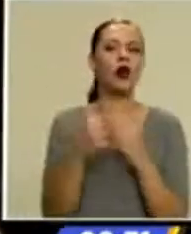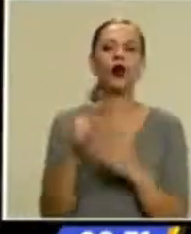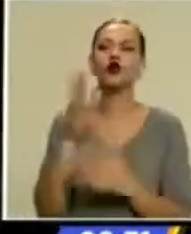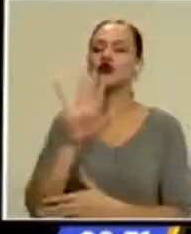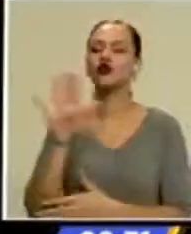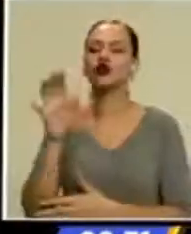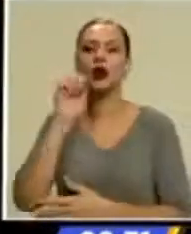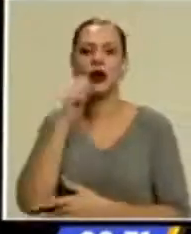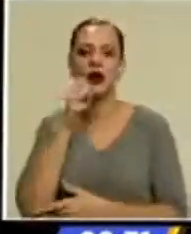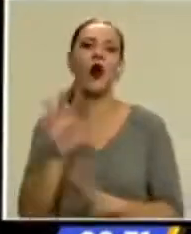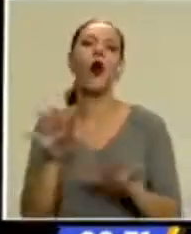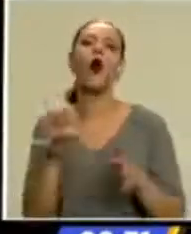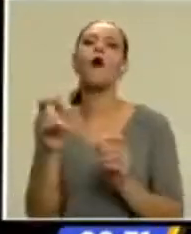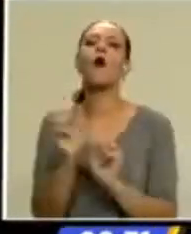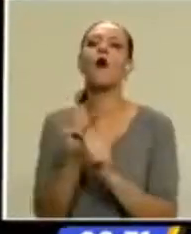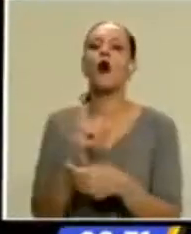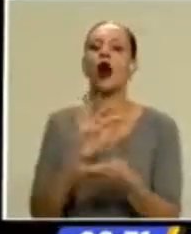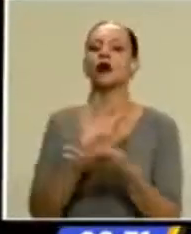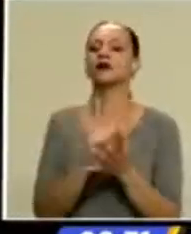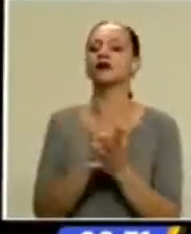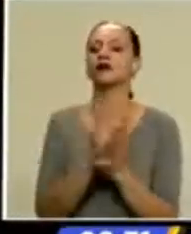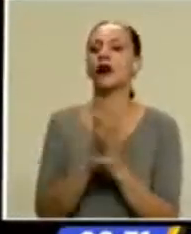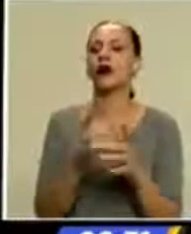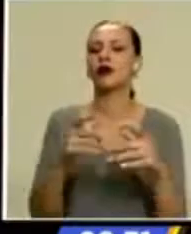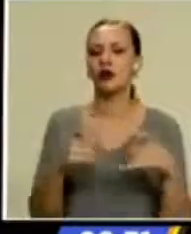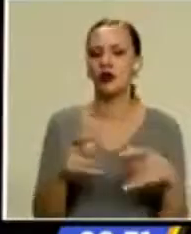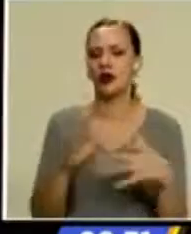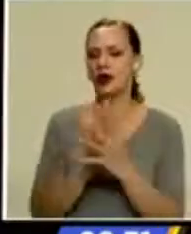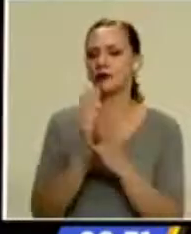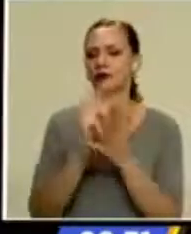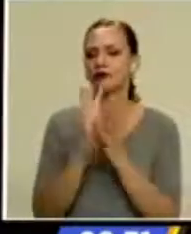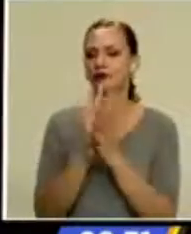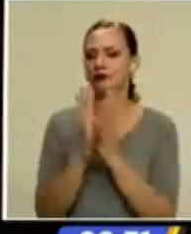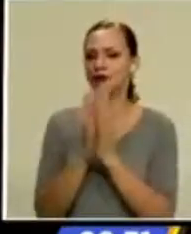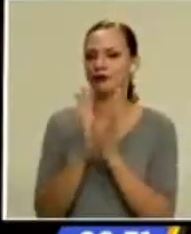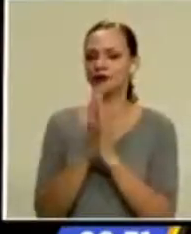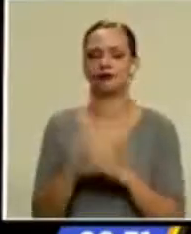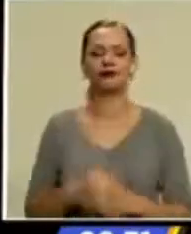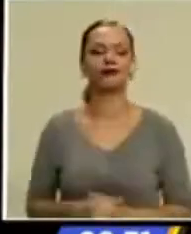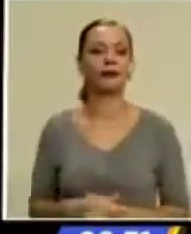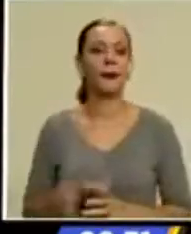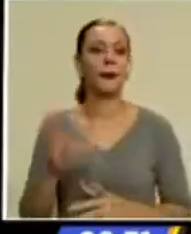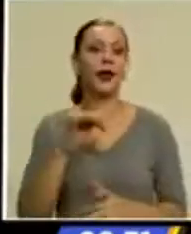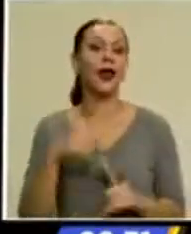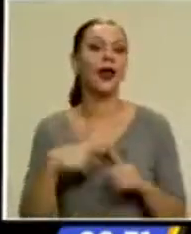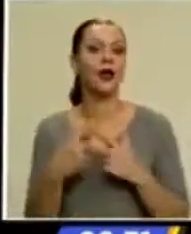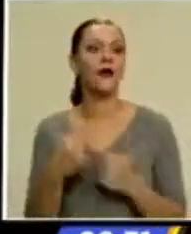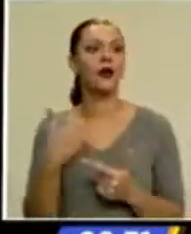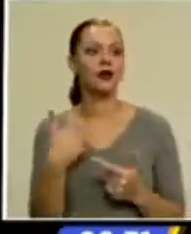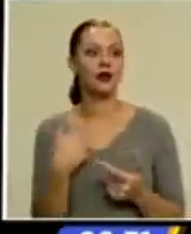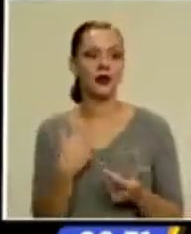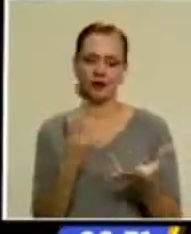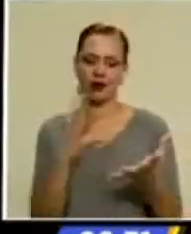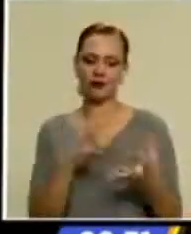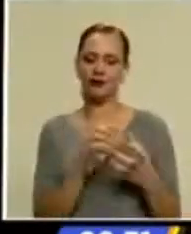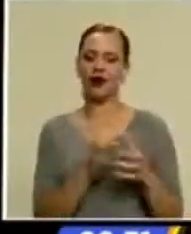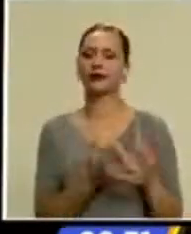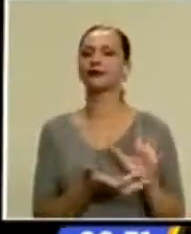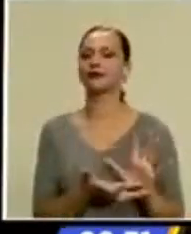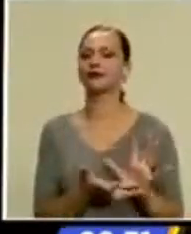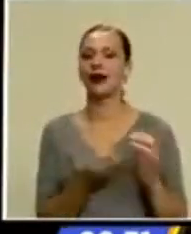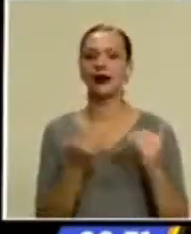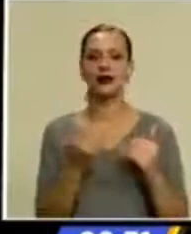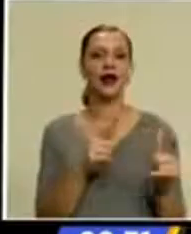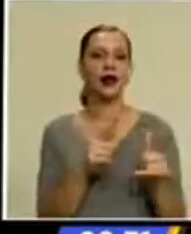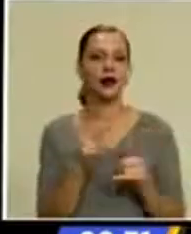secretos y de cómo hacen ellas las tortillas palmeadas al aire. Y bueno, entonces obtenemos nuestra masa. Ya tenemos